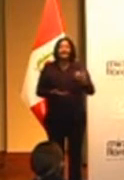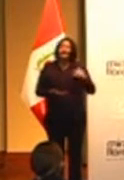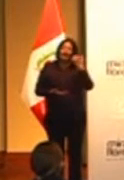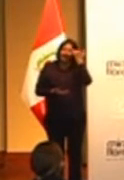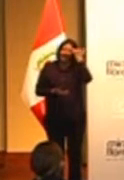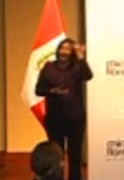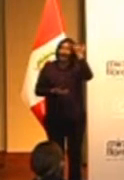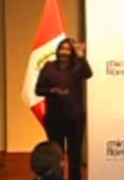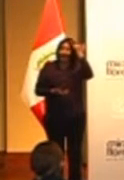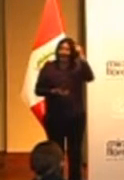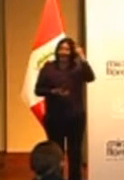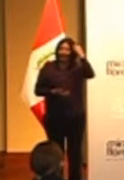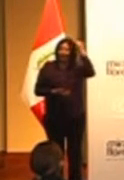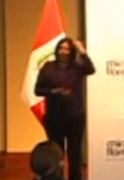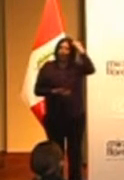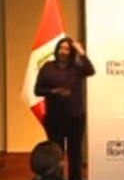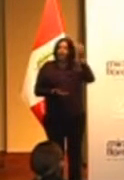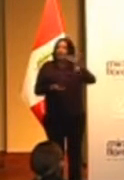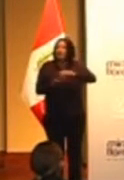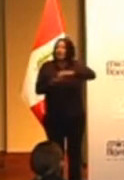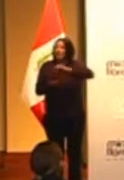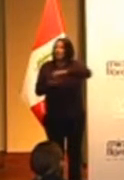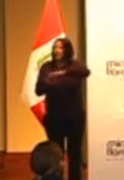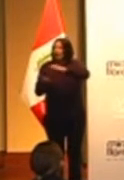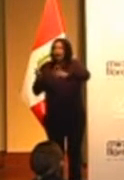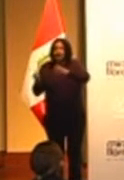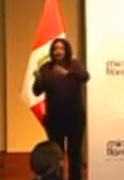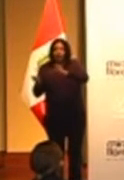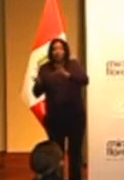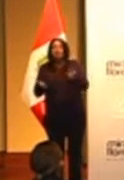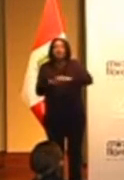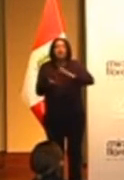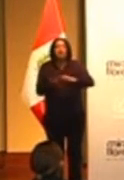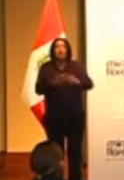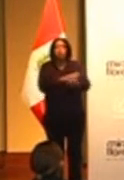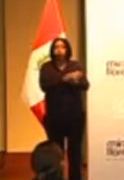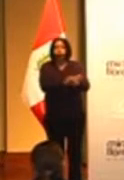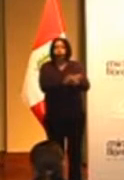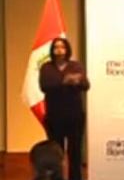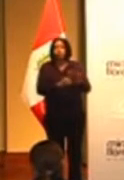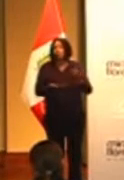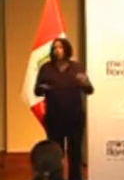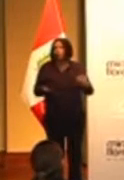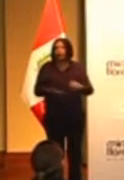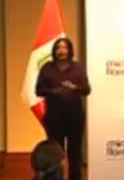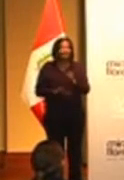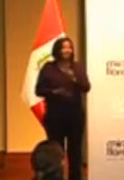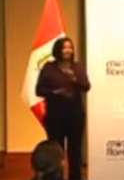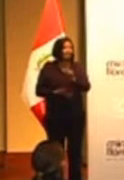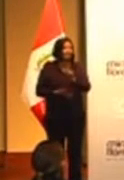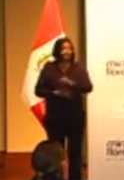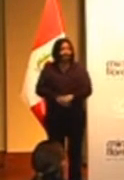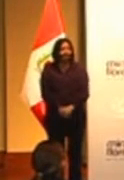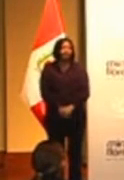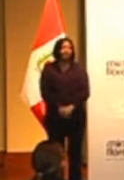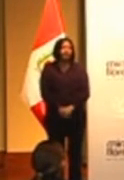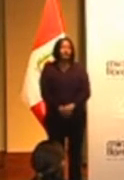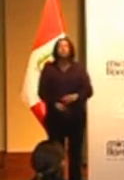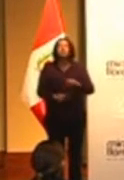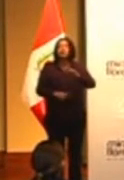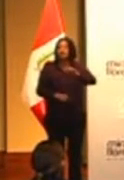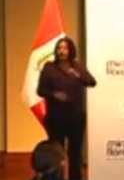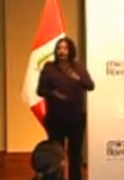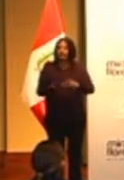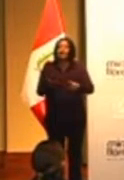esa idea, ese chip de que a más tenencia de vehículos, más poderosos somos, y la cosa no es así. Hay